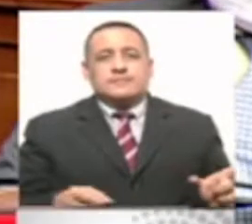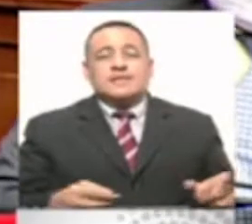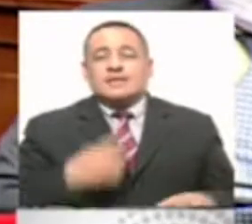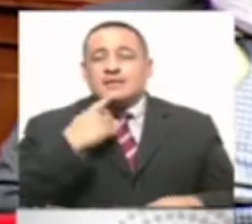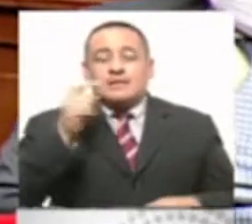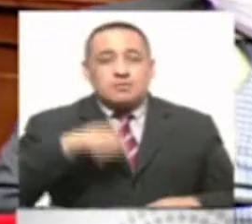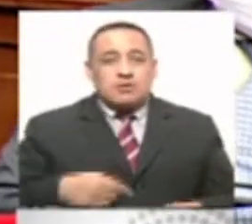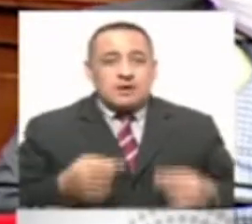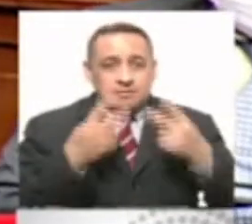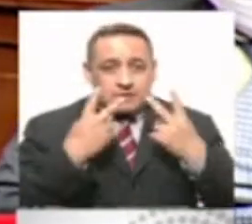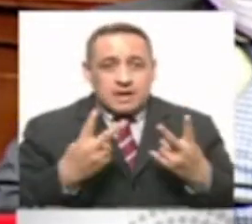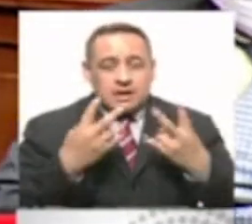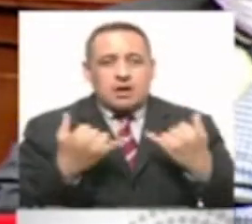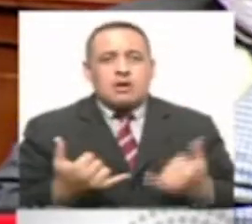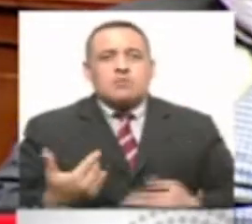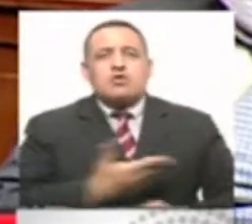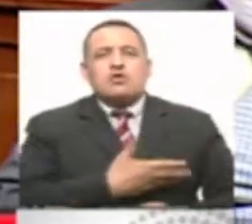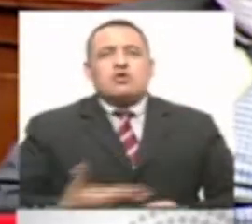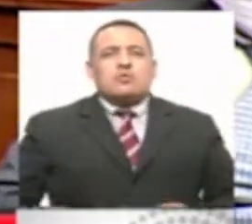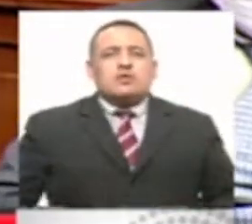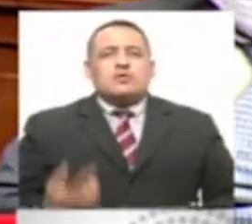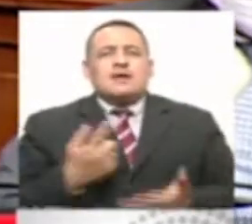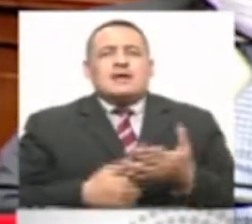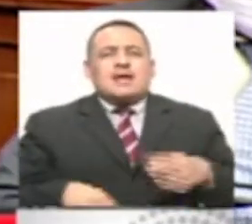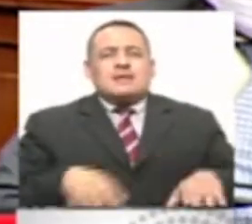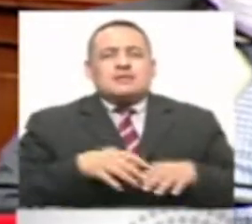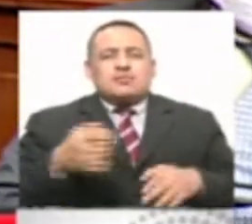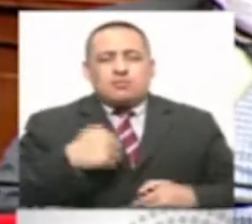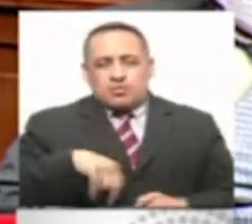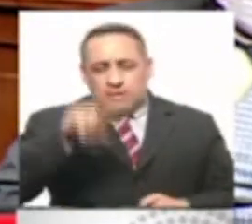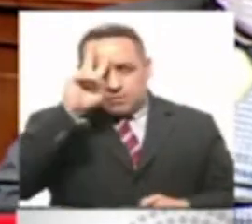tenemos que mirar también como gobierno qué hemos hecho por el Perú.